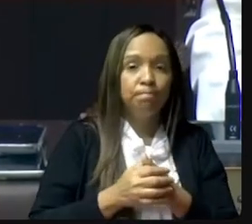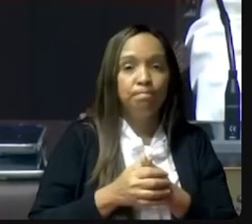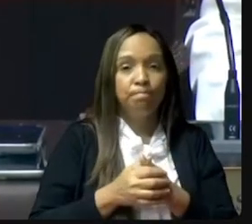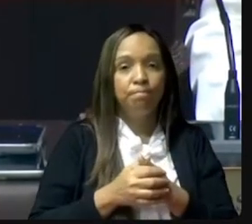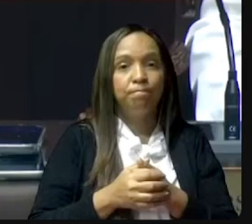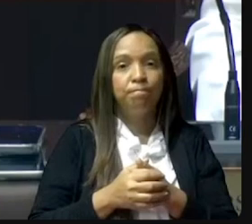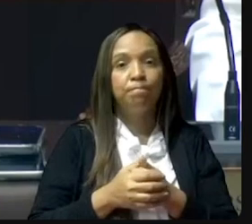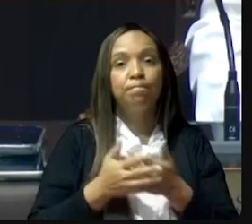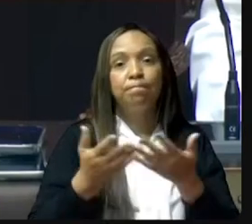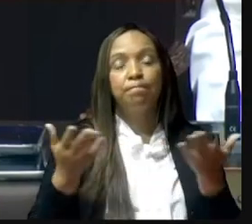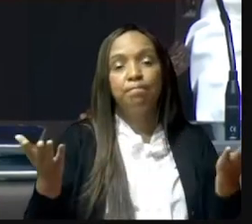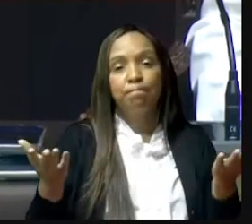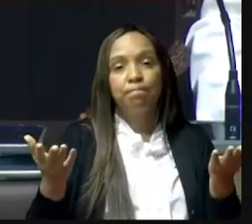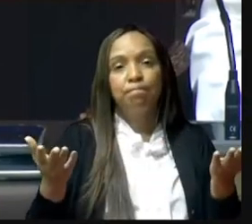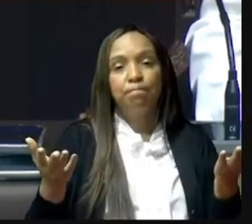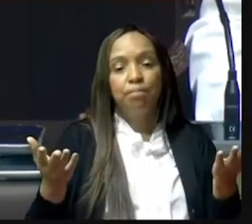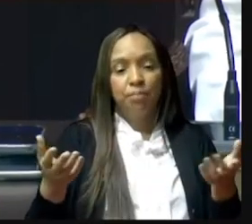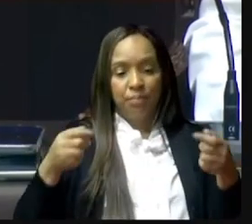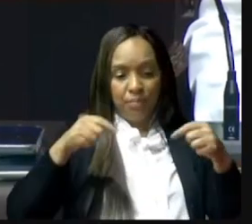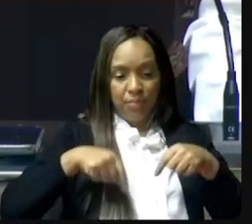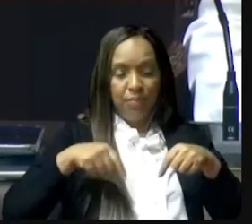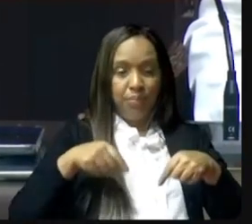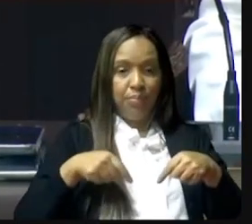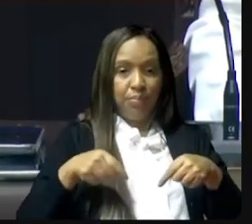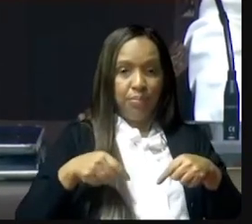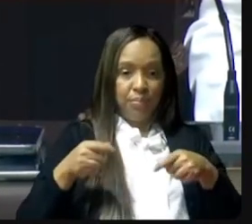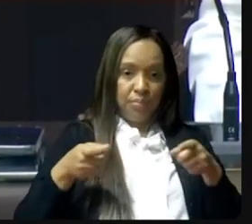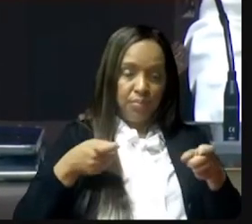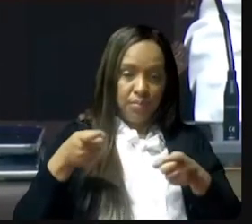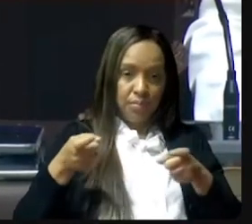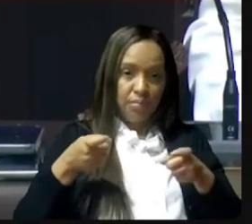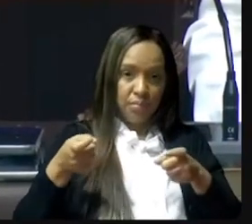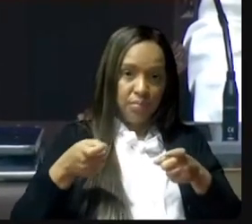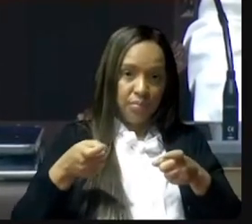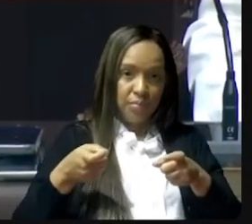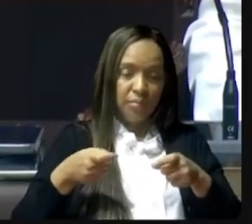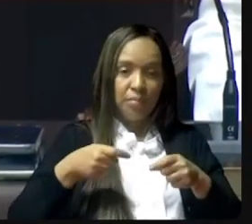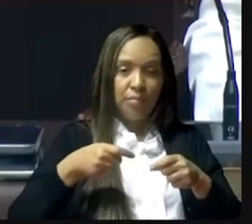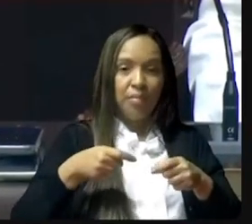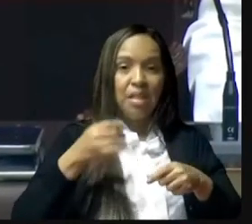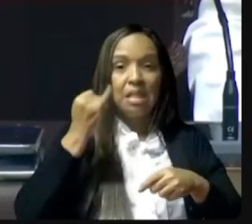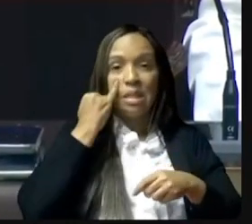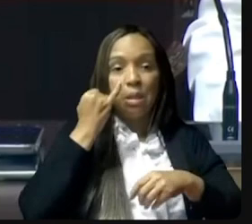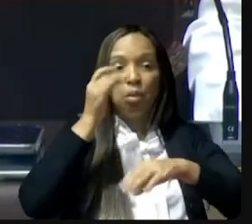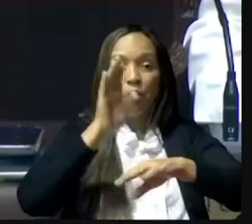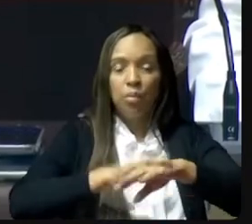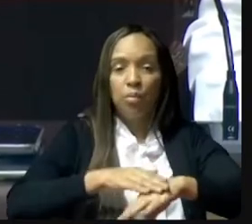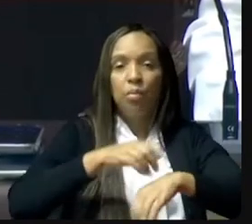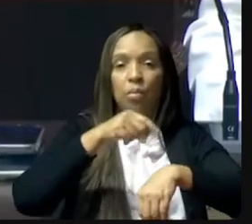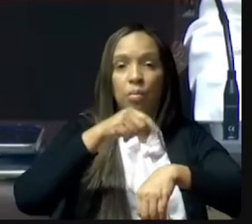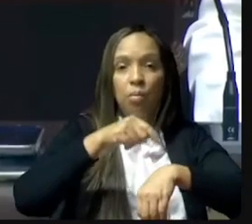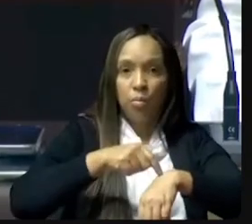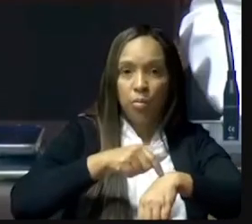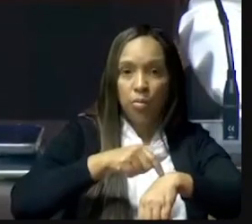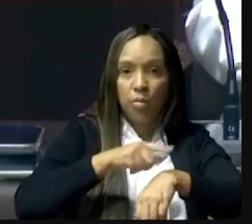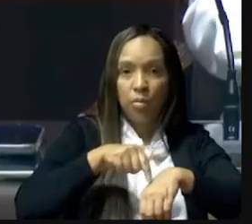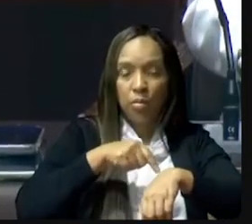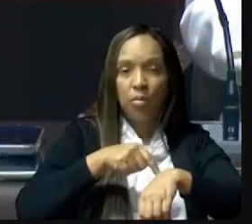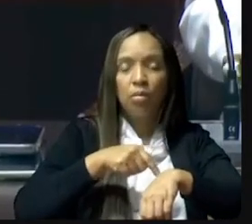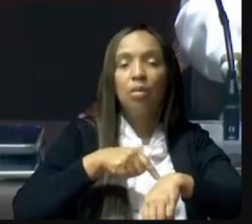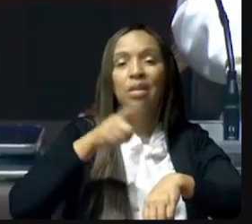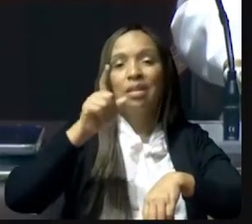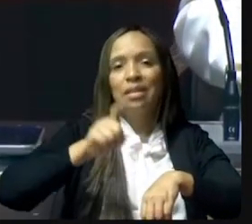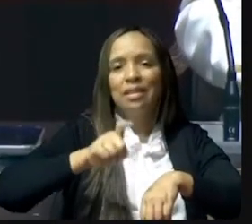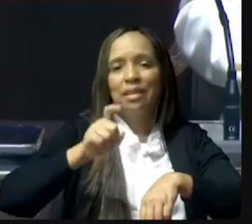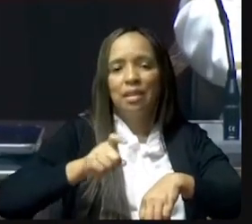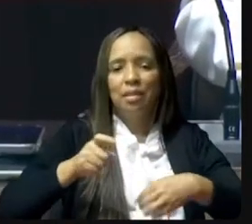una hora el presidente debe estar aquí a esa hora si no está debe estar la señora